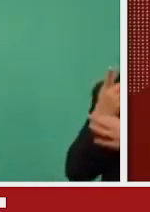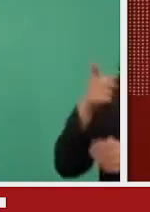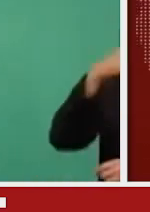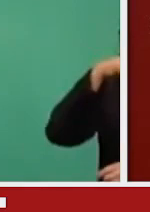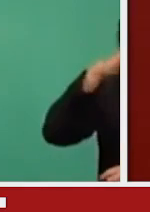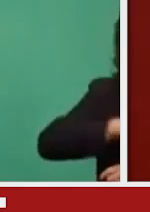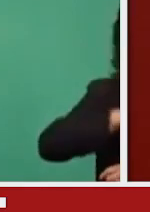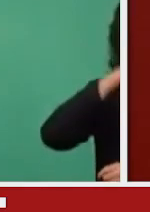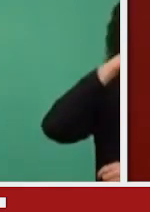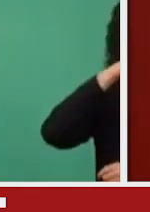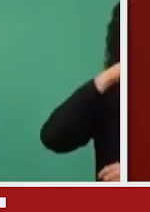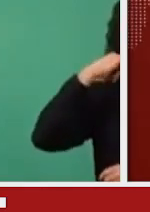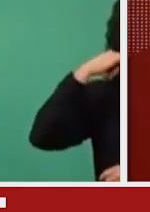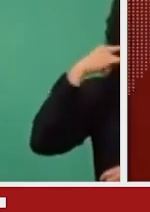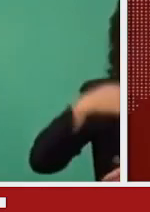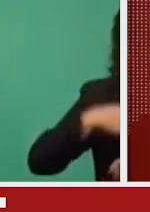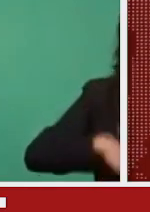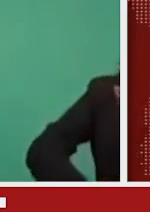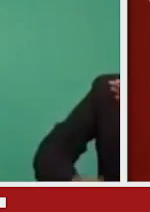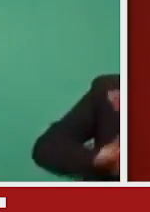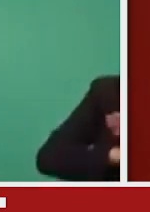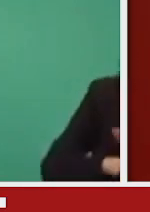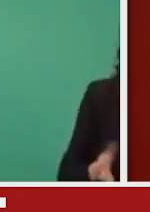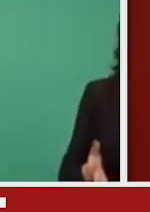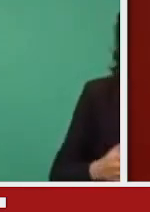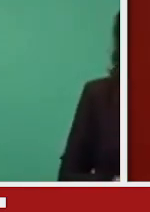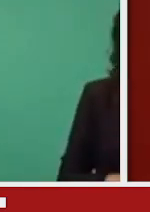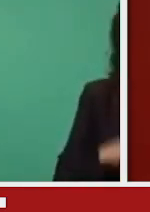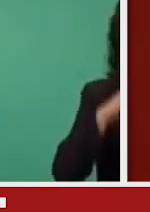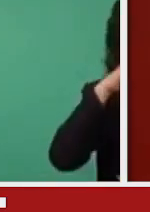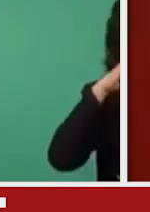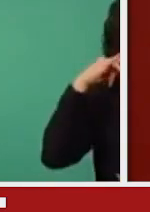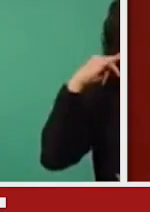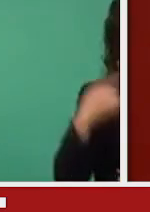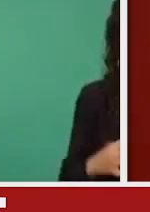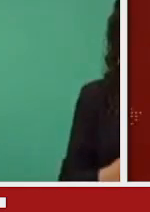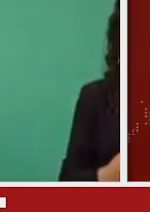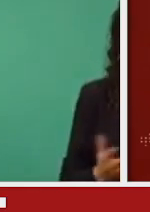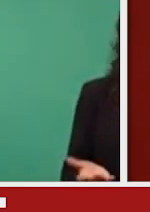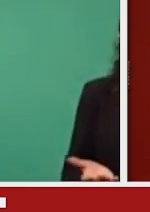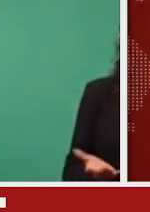vamos a marchar encuentro presente y ojalá y lo haga